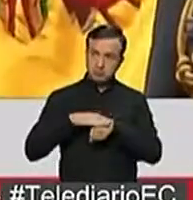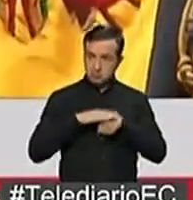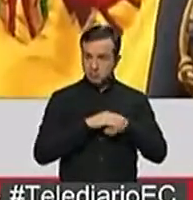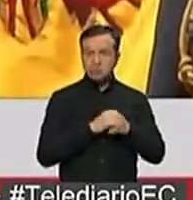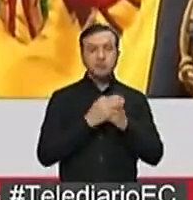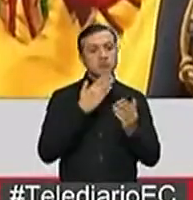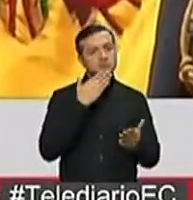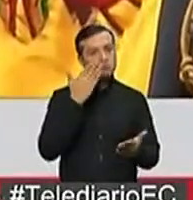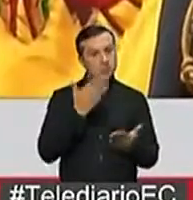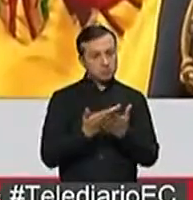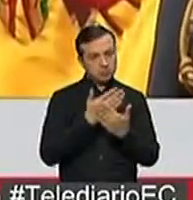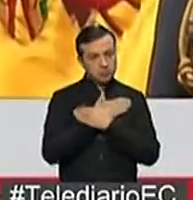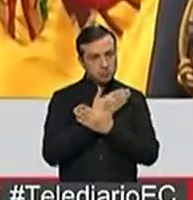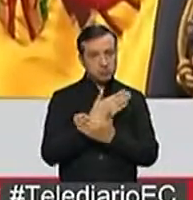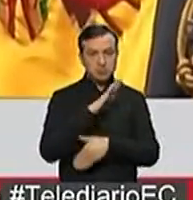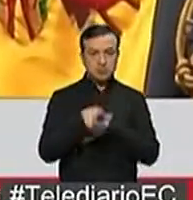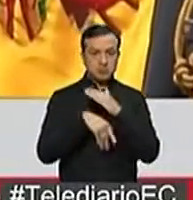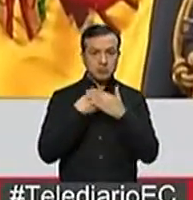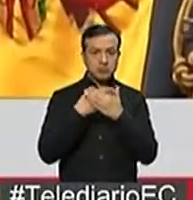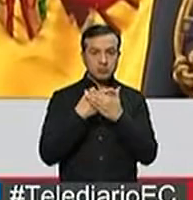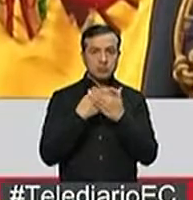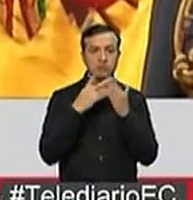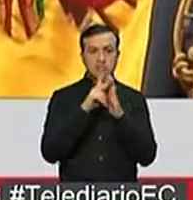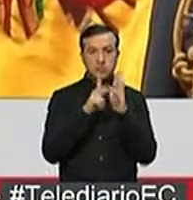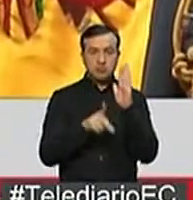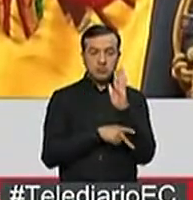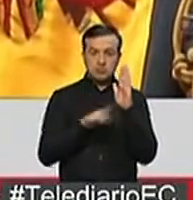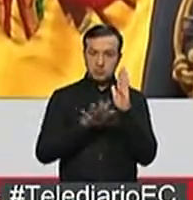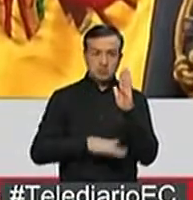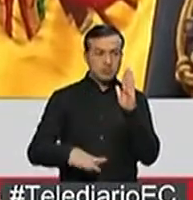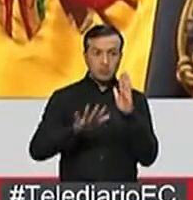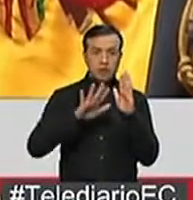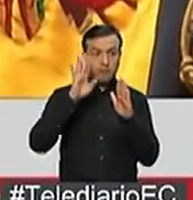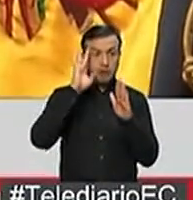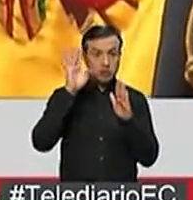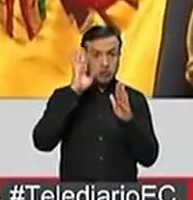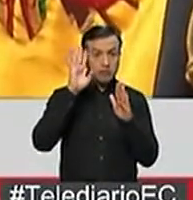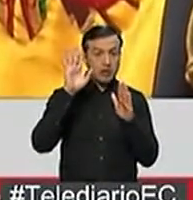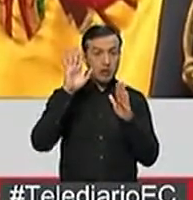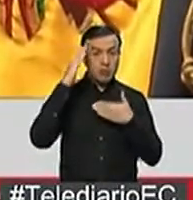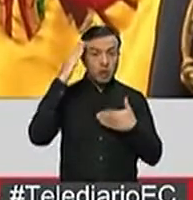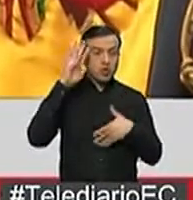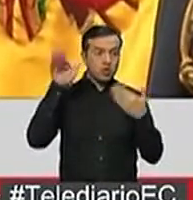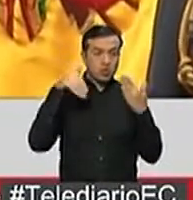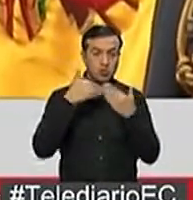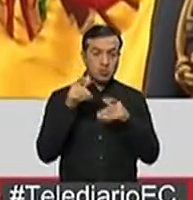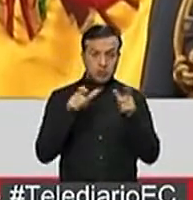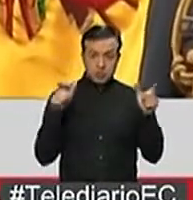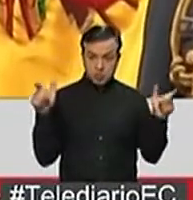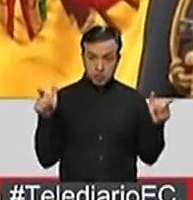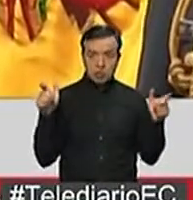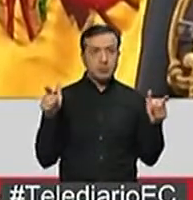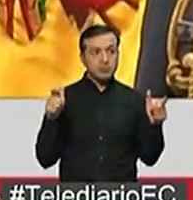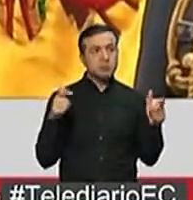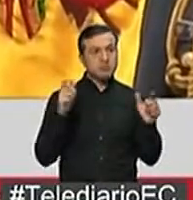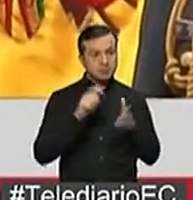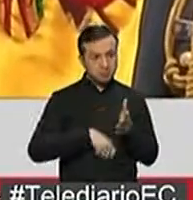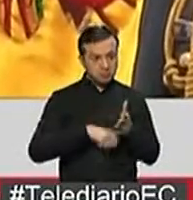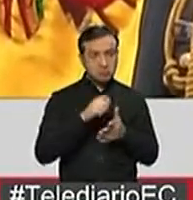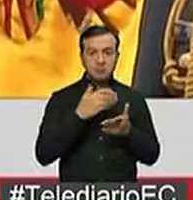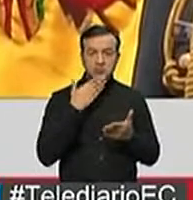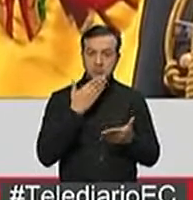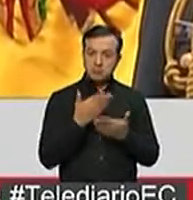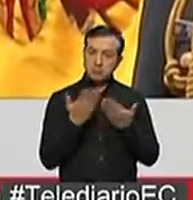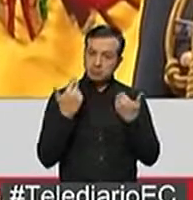y agradezco a todos los parlamentarios de todas las tendencias y representaciones en la Asamblea, que han